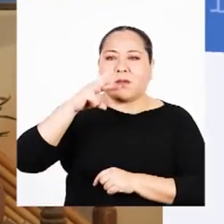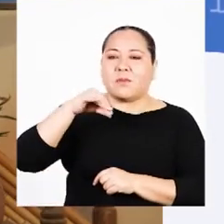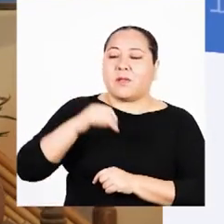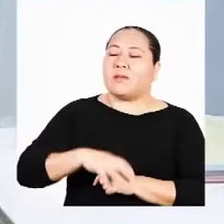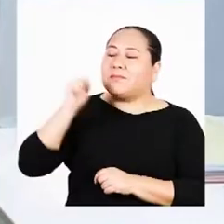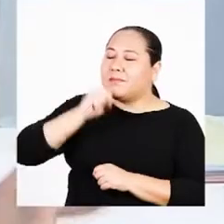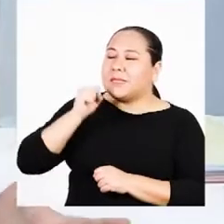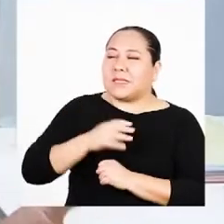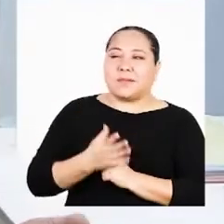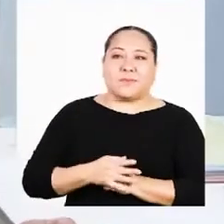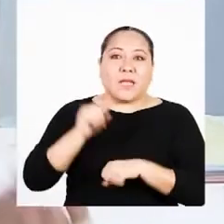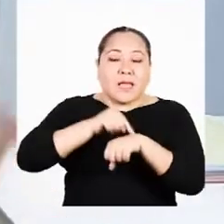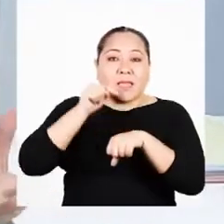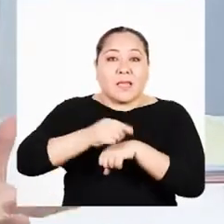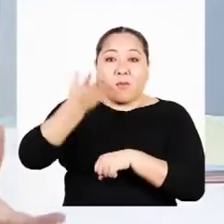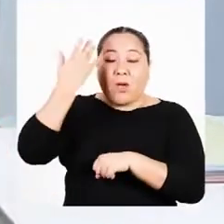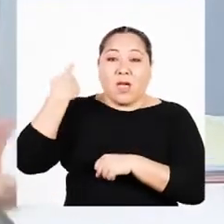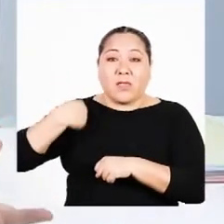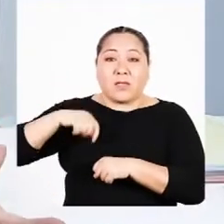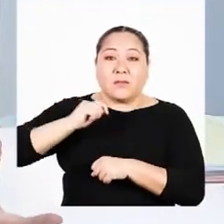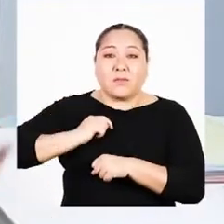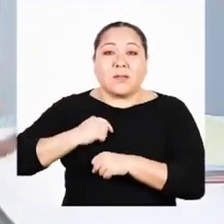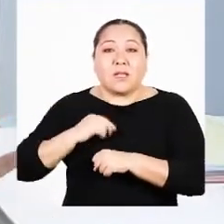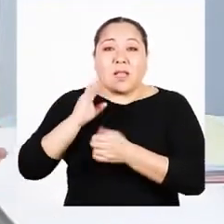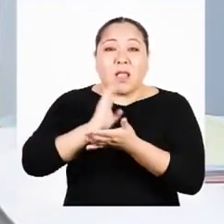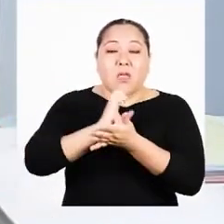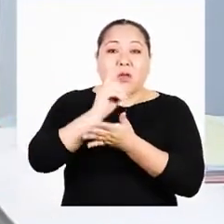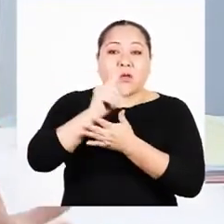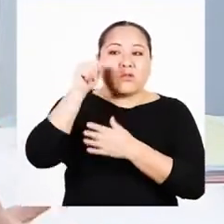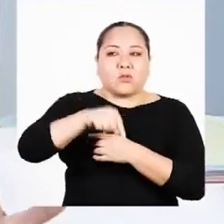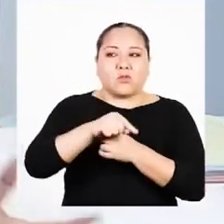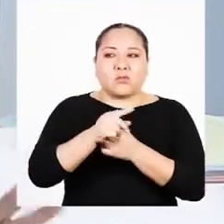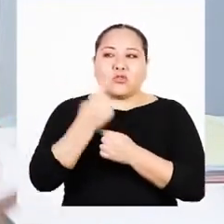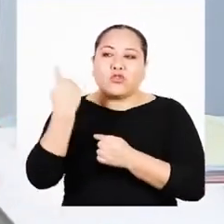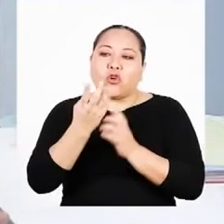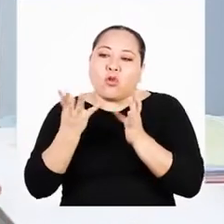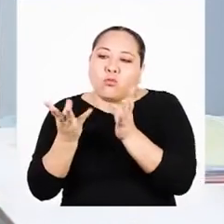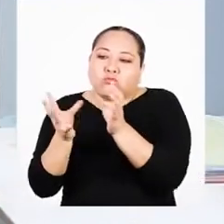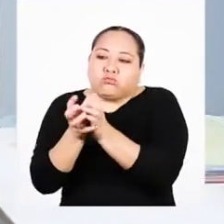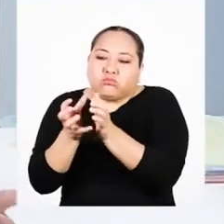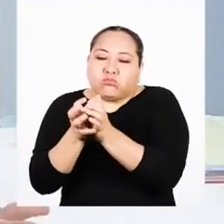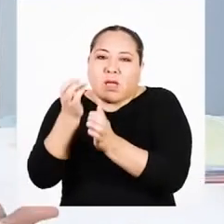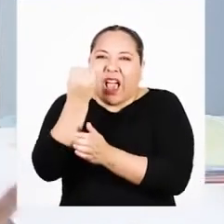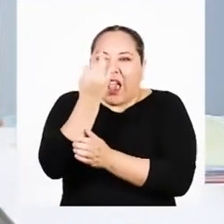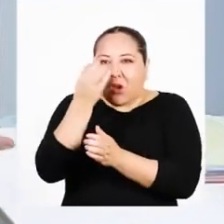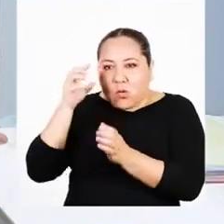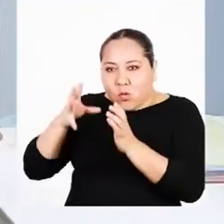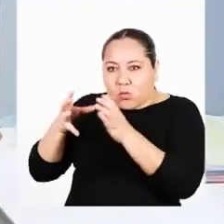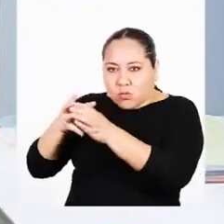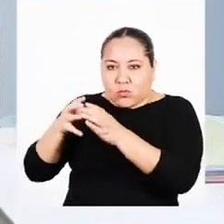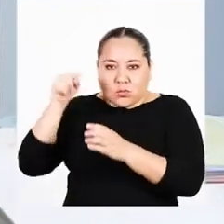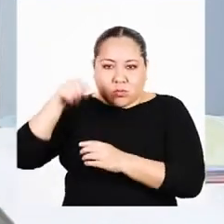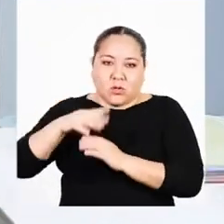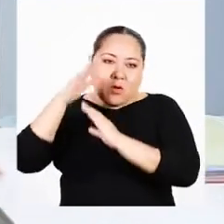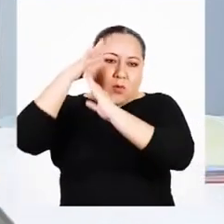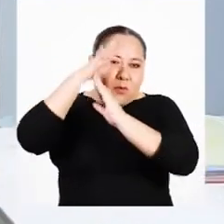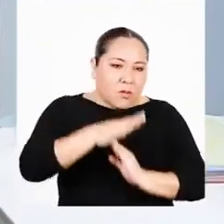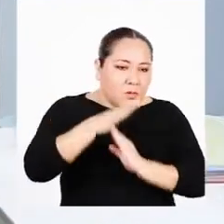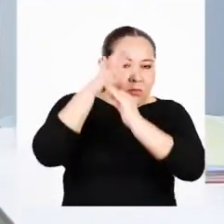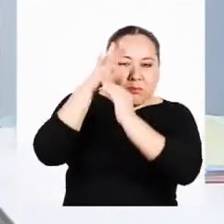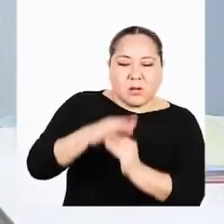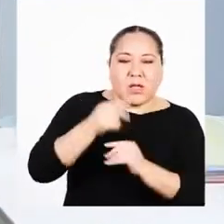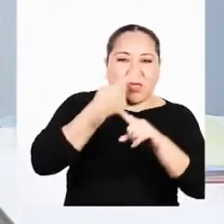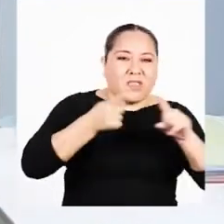Yamile? Sí. En tiempos coloniales vimos que la educación fue un privilegio de pocos, lo cual estableció